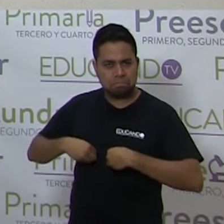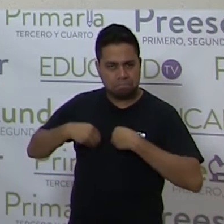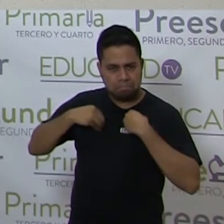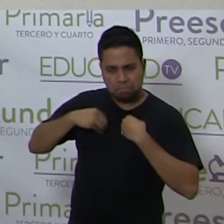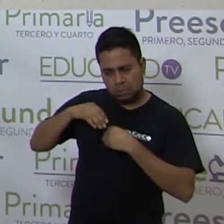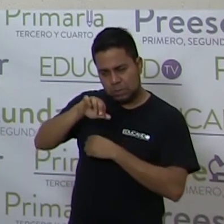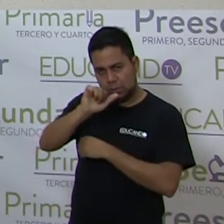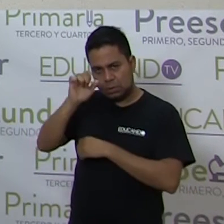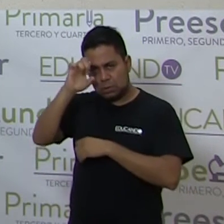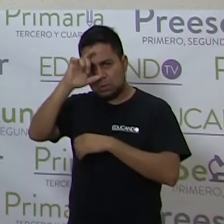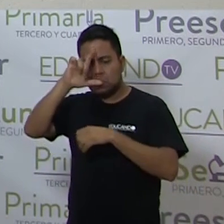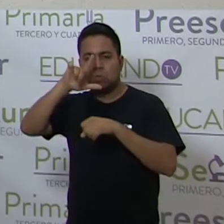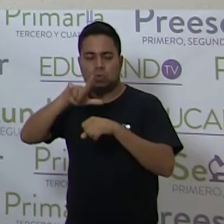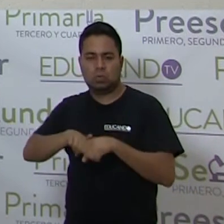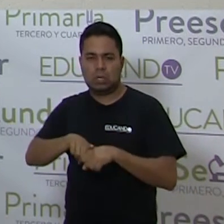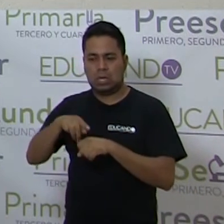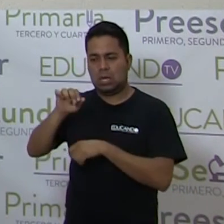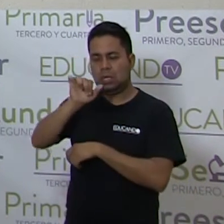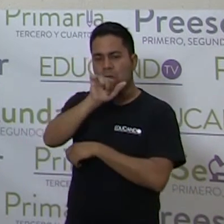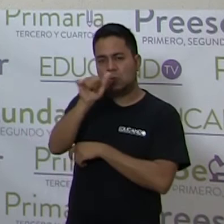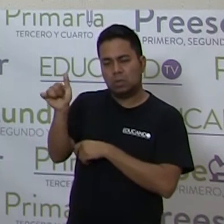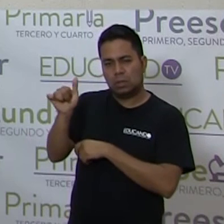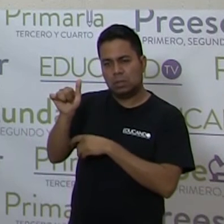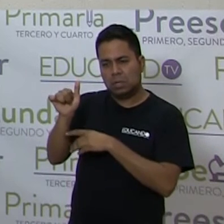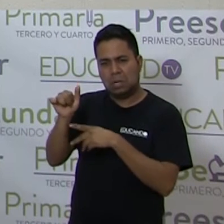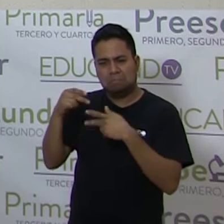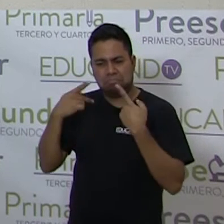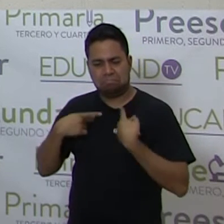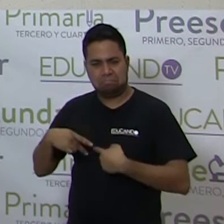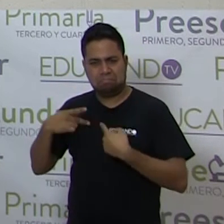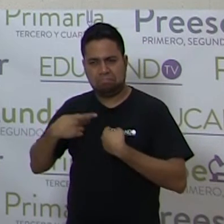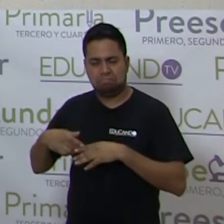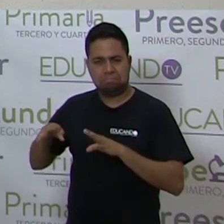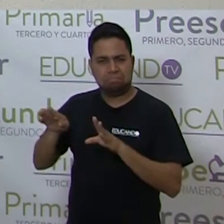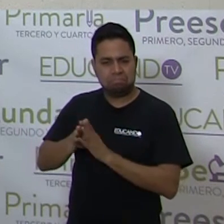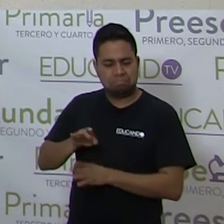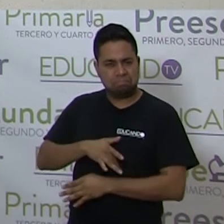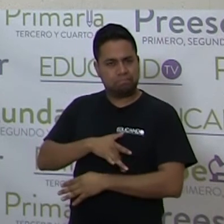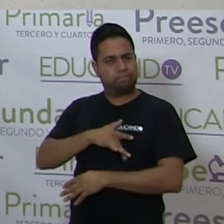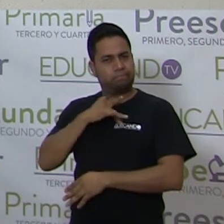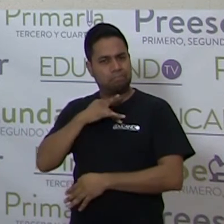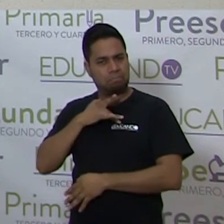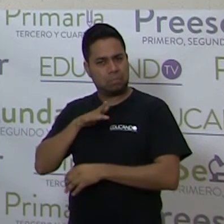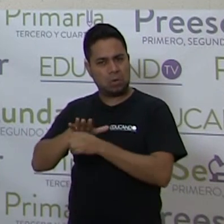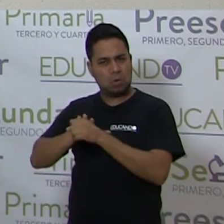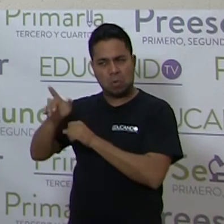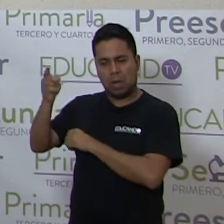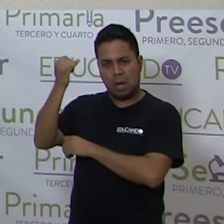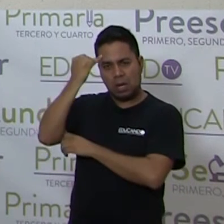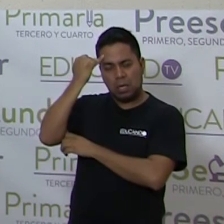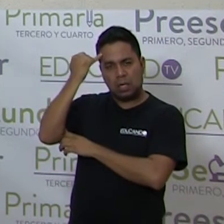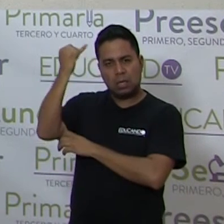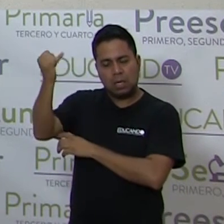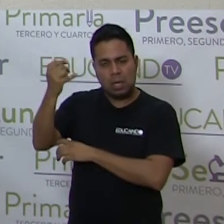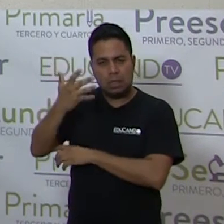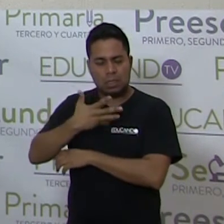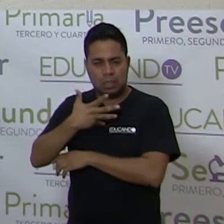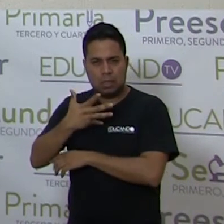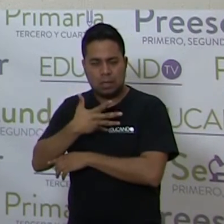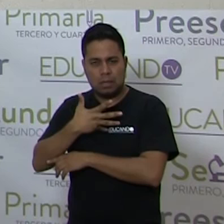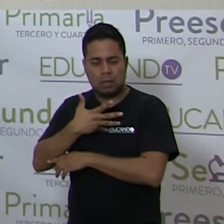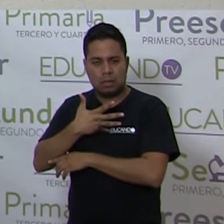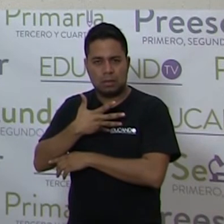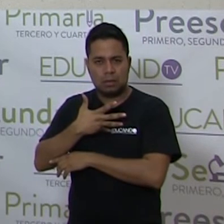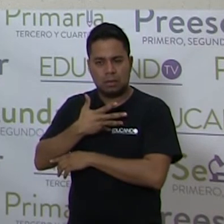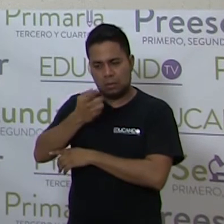otras culturas, otros países, otras sociedades, cuál es la ideología que se